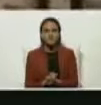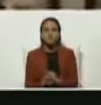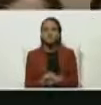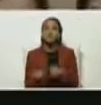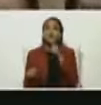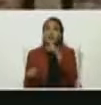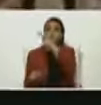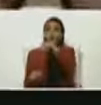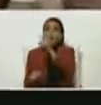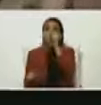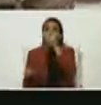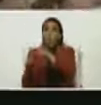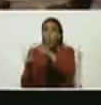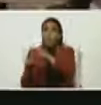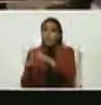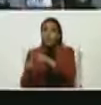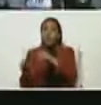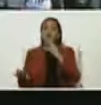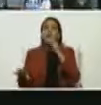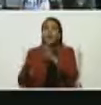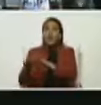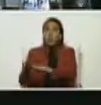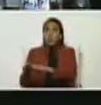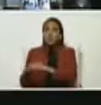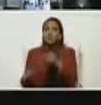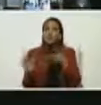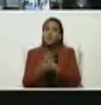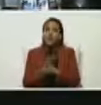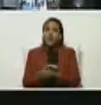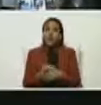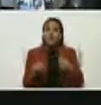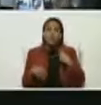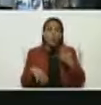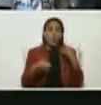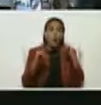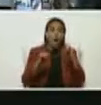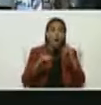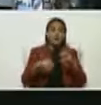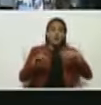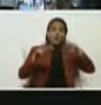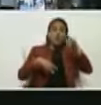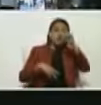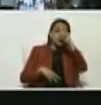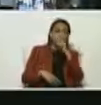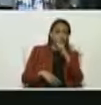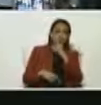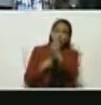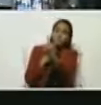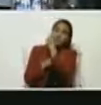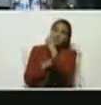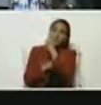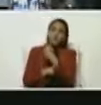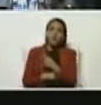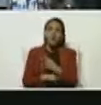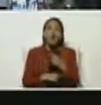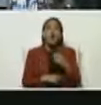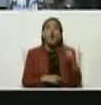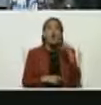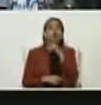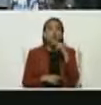culpables que a los 12 años me dijo a mí, en octubre de